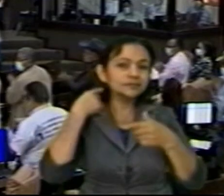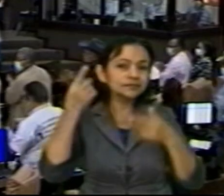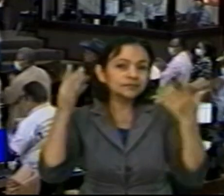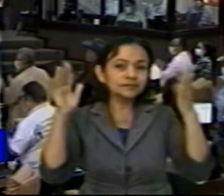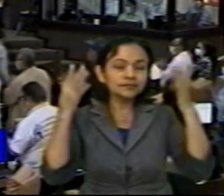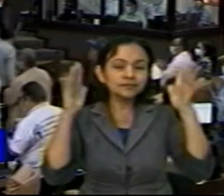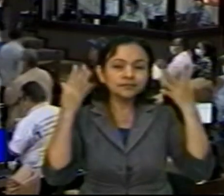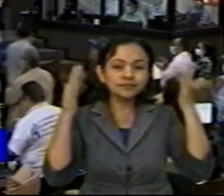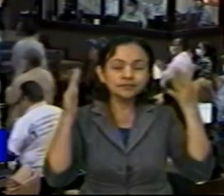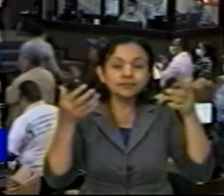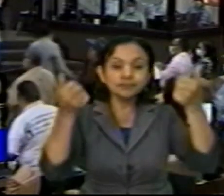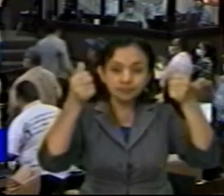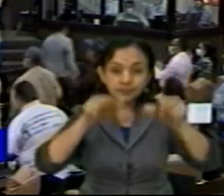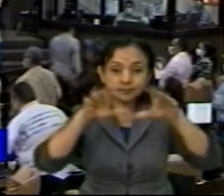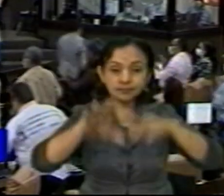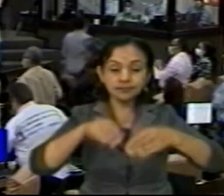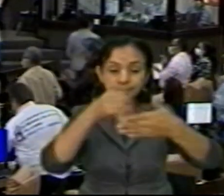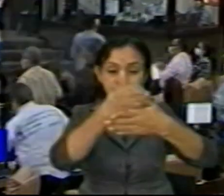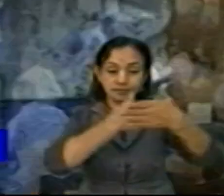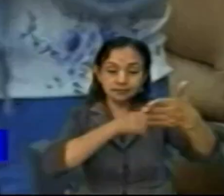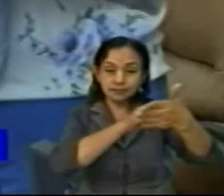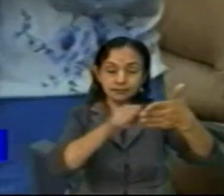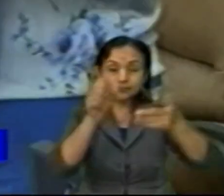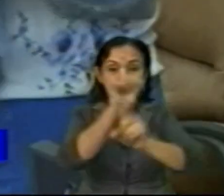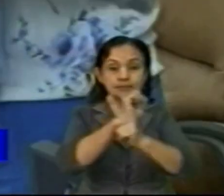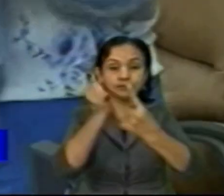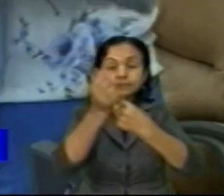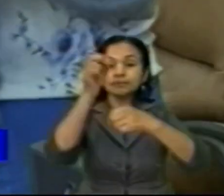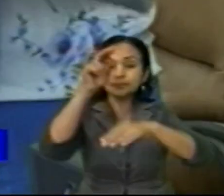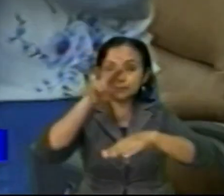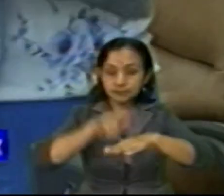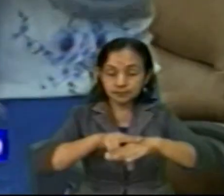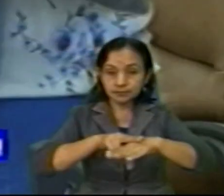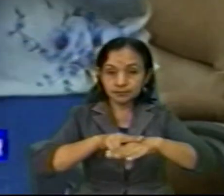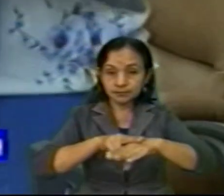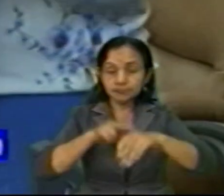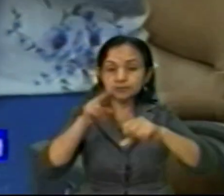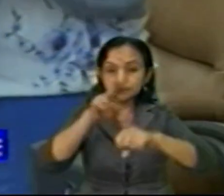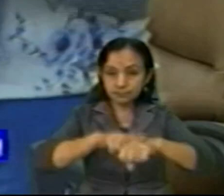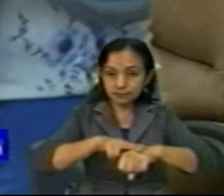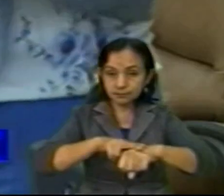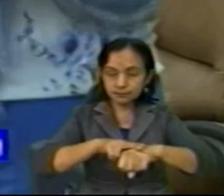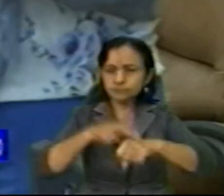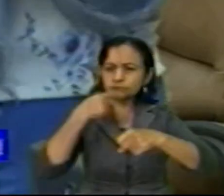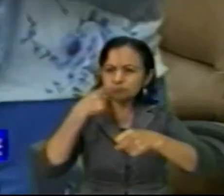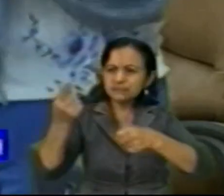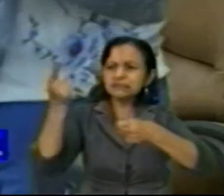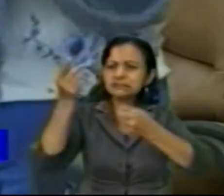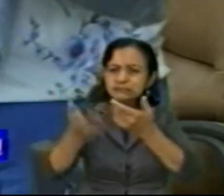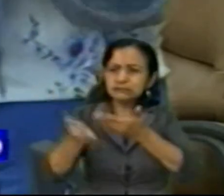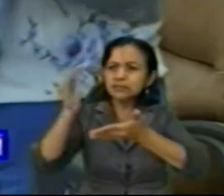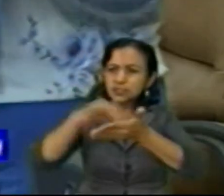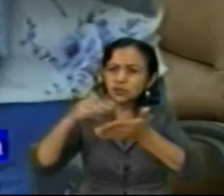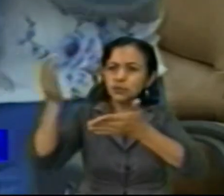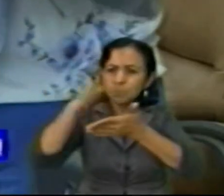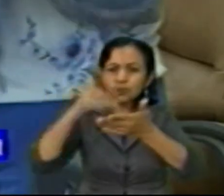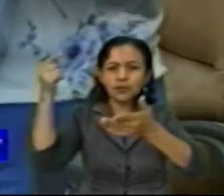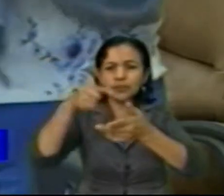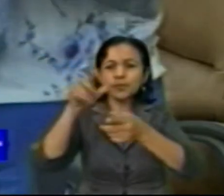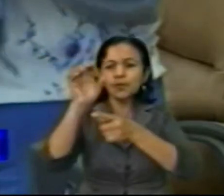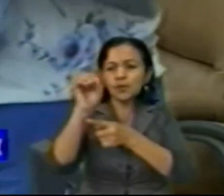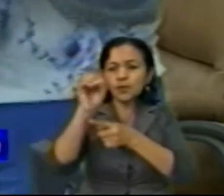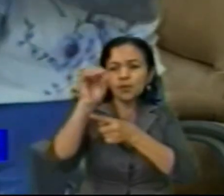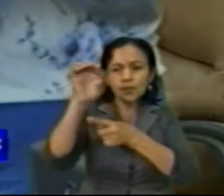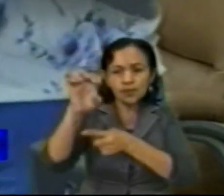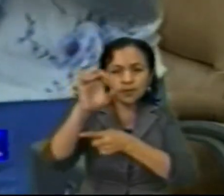Se aprueba la declaración de la Asamblea Nacional ante las reiteradas acciones injerencistas de la